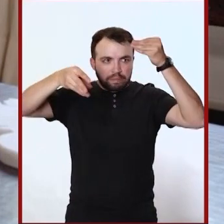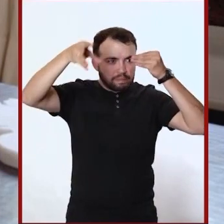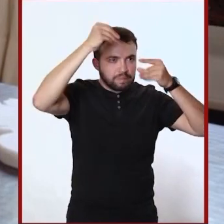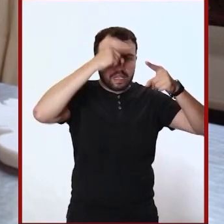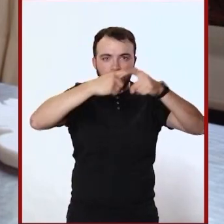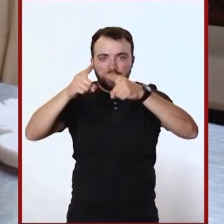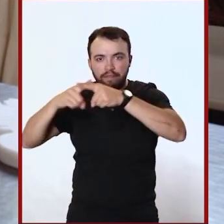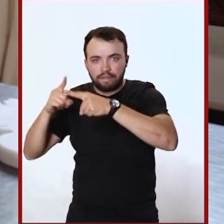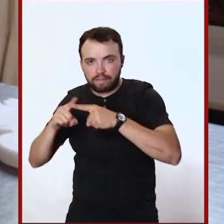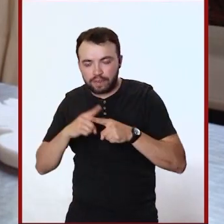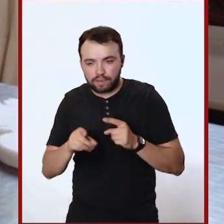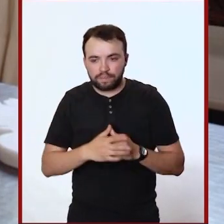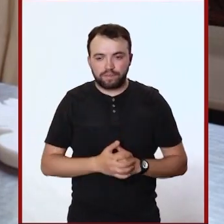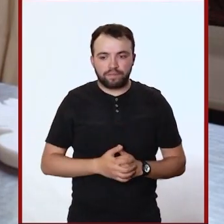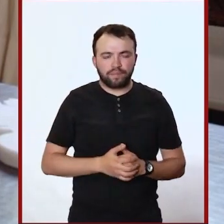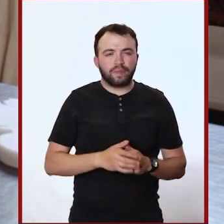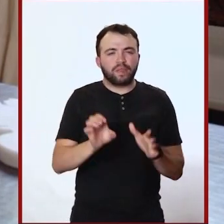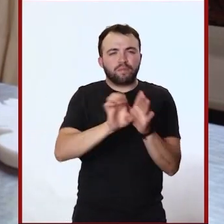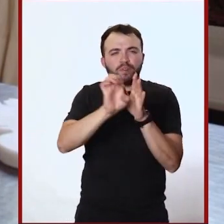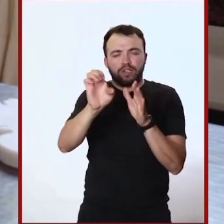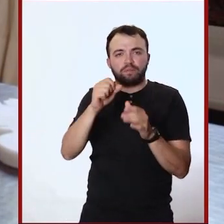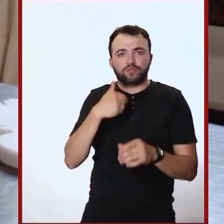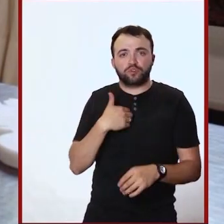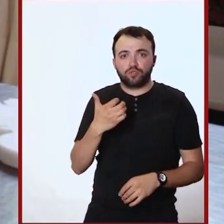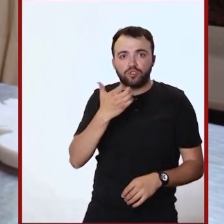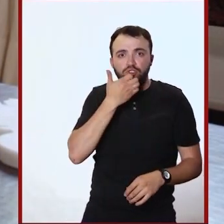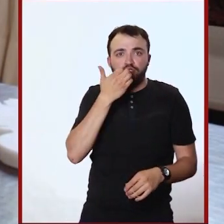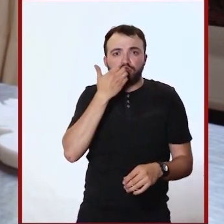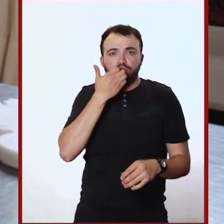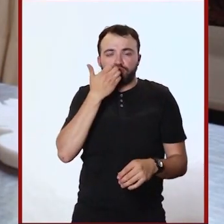mayor grado de estudios me asegura un buen empleo?